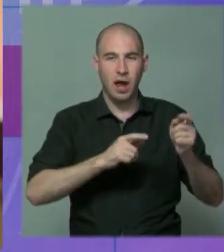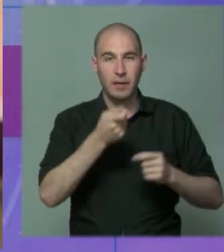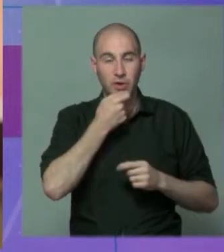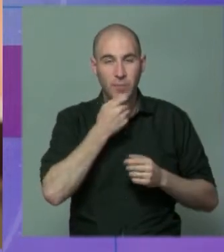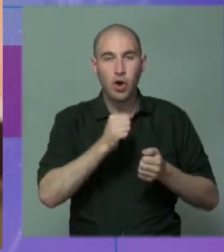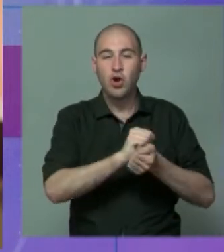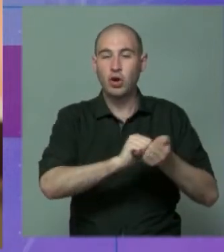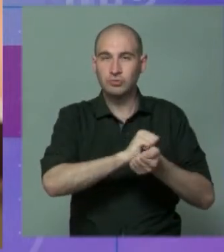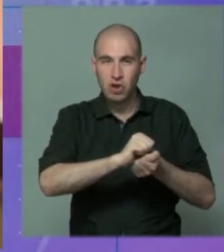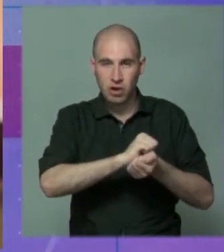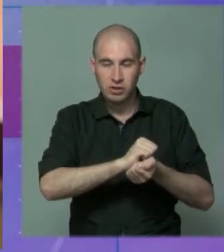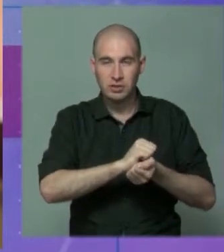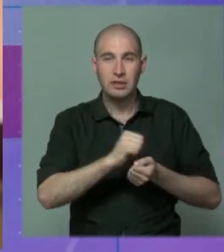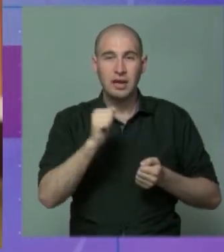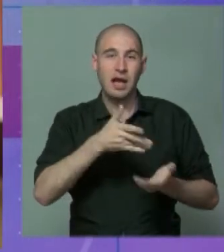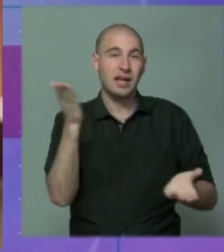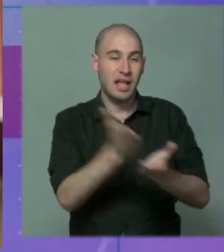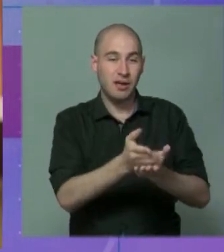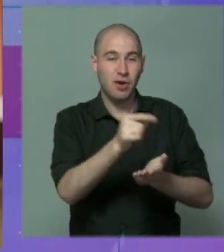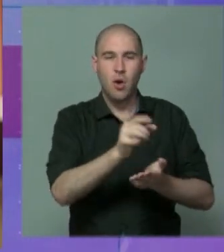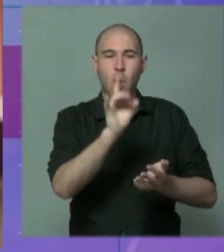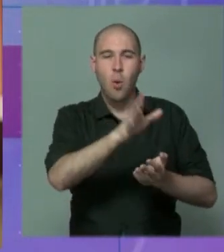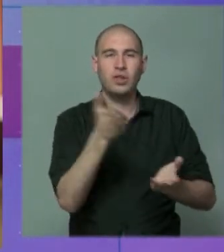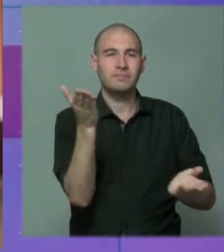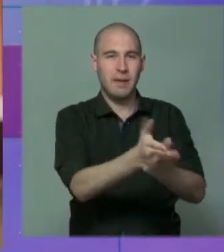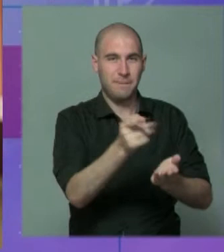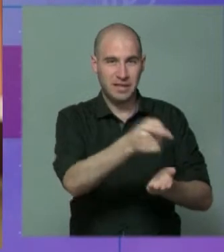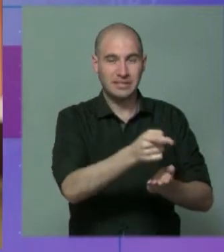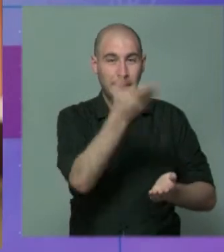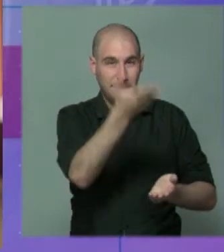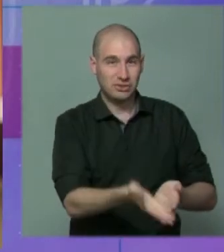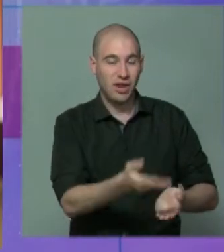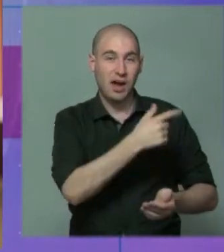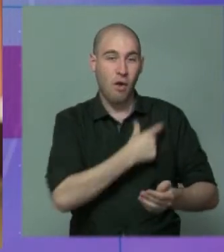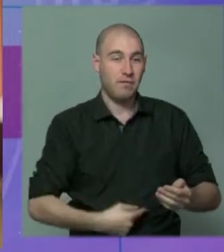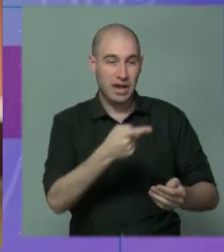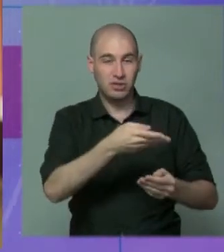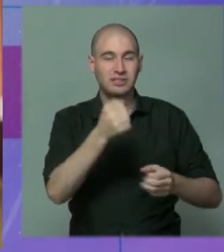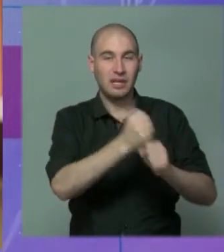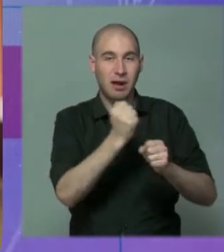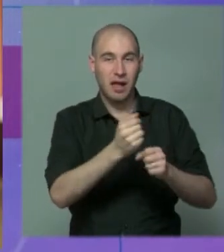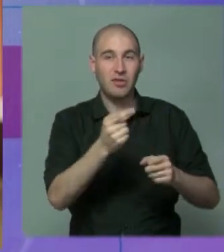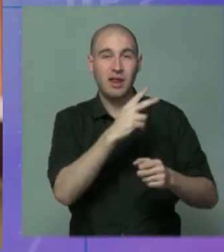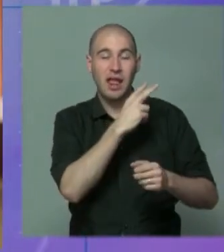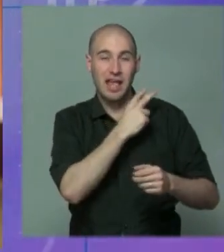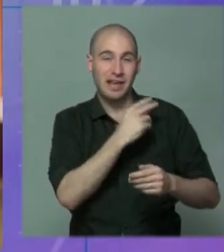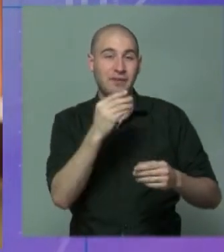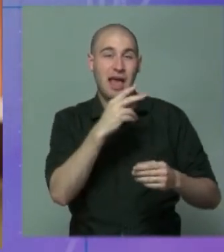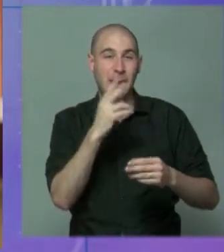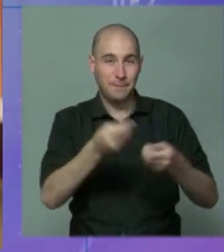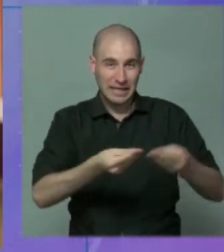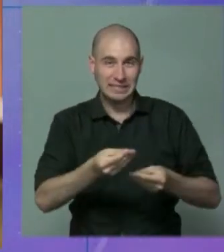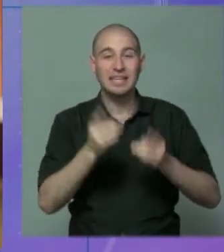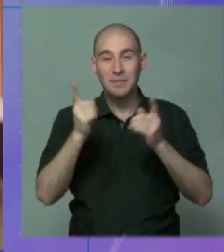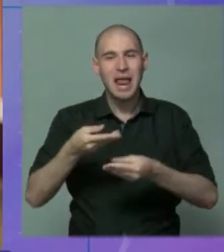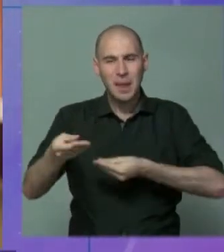de corrupción, cuando se condena a alguien, no solo se sancione al funcionario y al empleado directivo de la empresa, sino también a